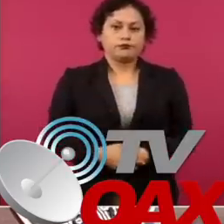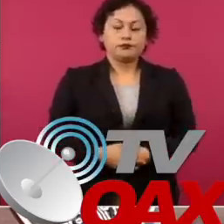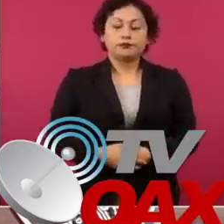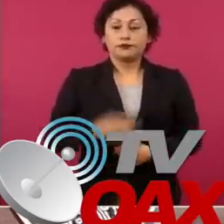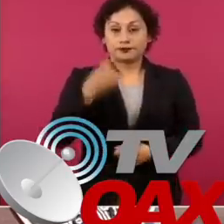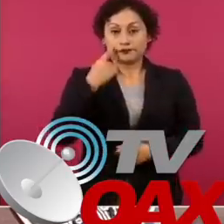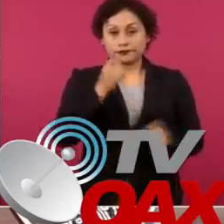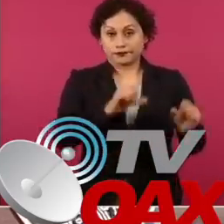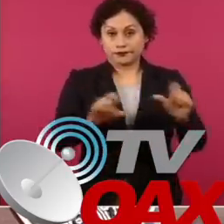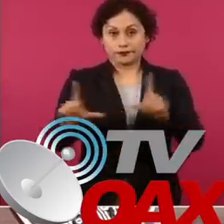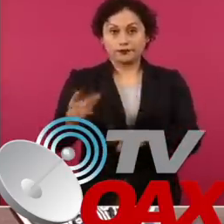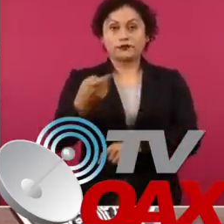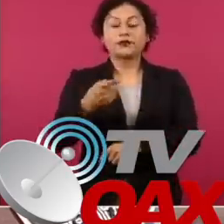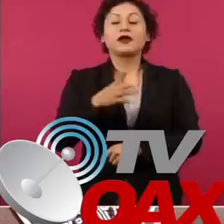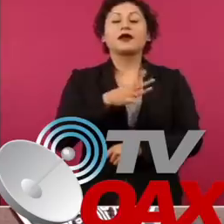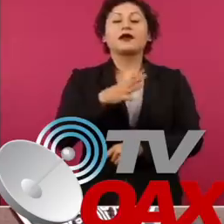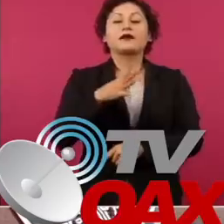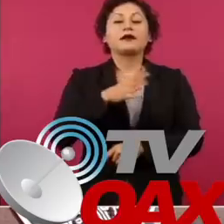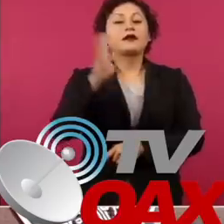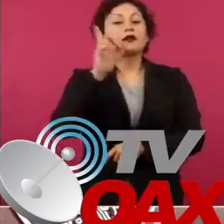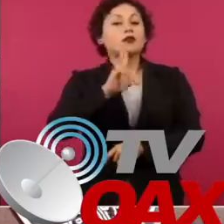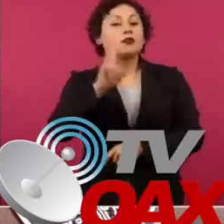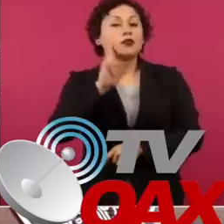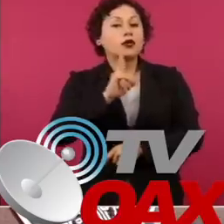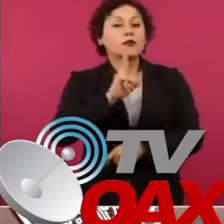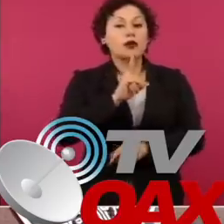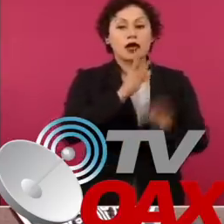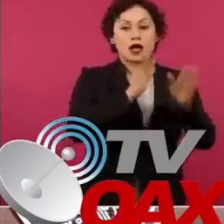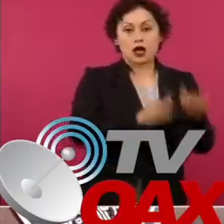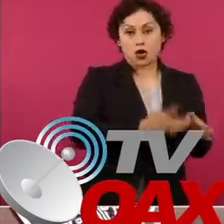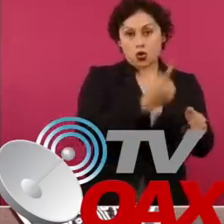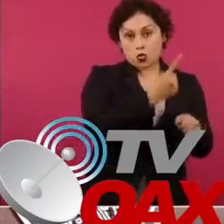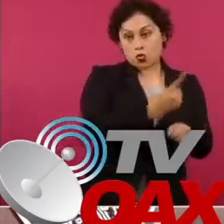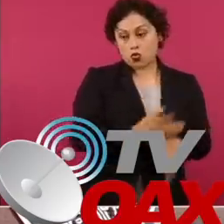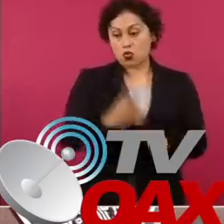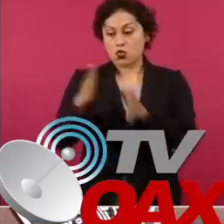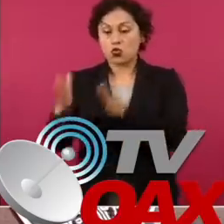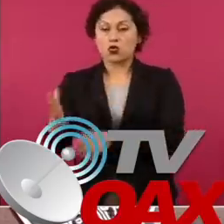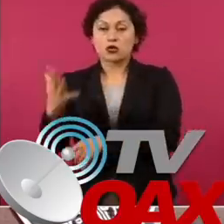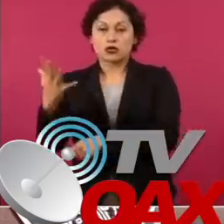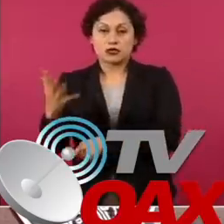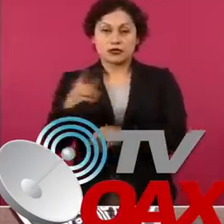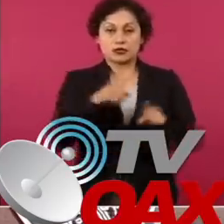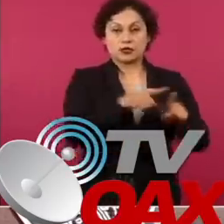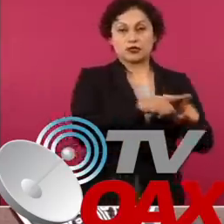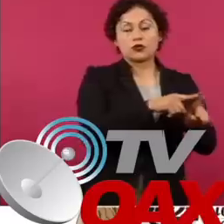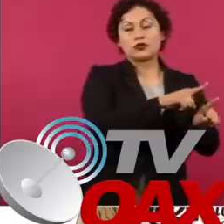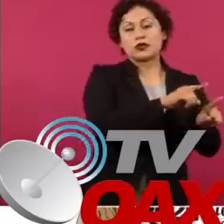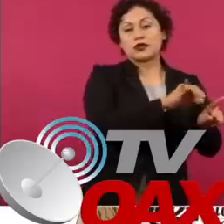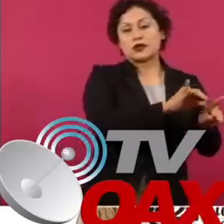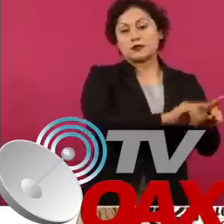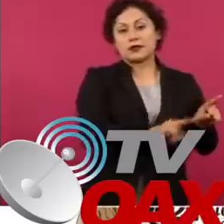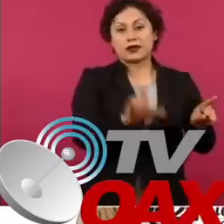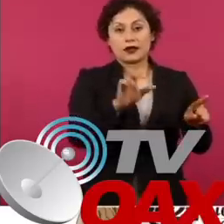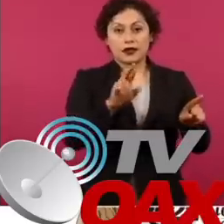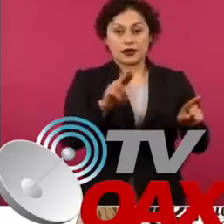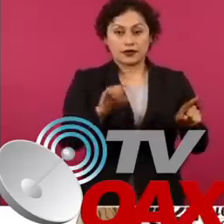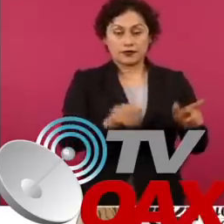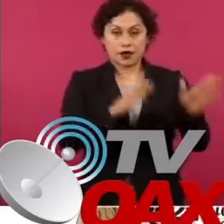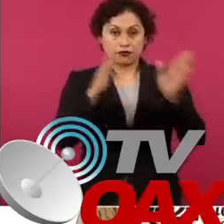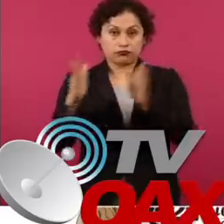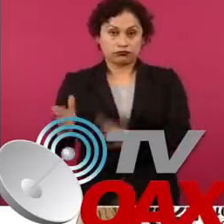están las pruebas preoperativas de los tramos 1 y 5, que el 1 es de Sinacantepec a Lerma y el 5 es